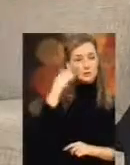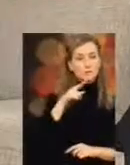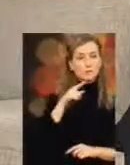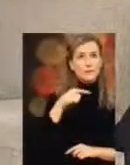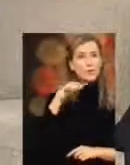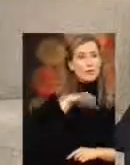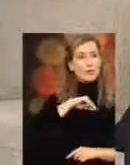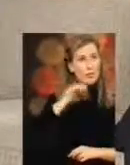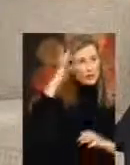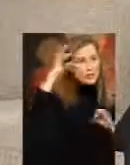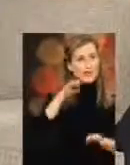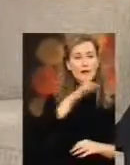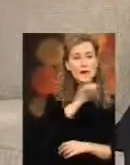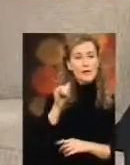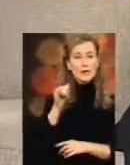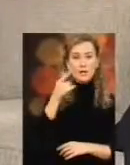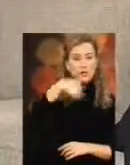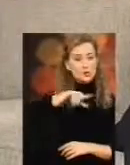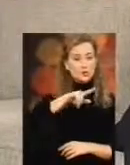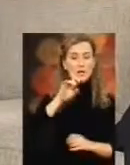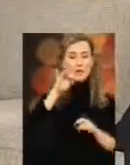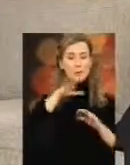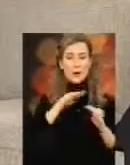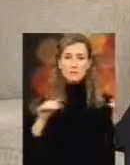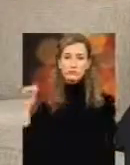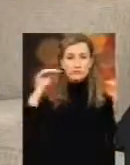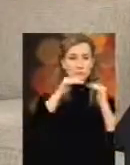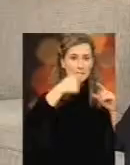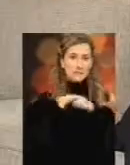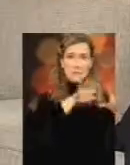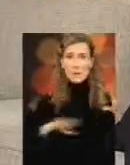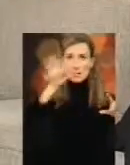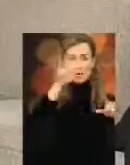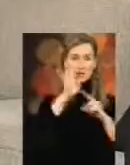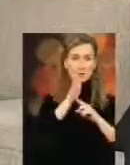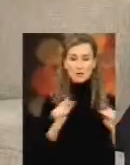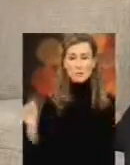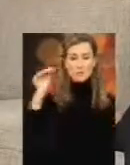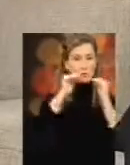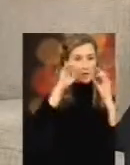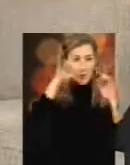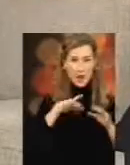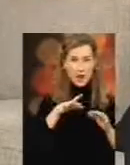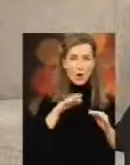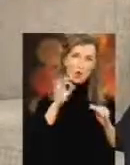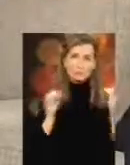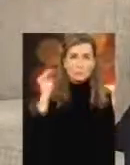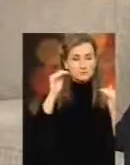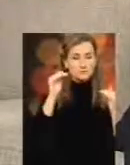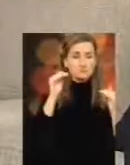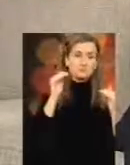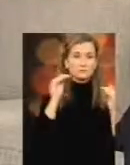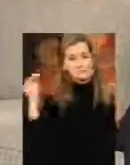demás, pero tengo una clara conciencia de que tampoco somos menos que los demás. Y, por el contrario,